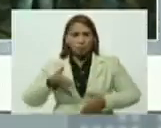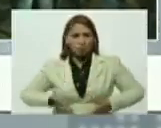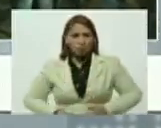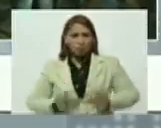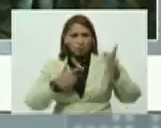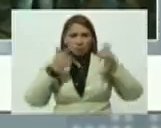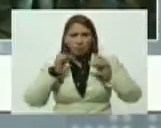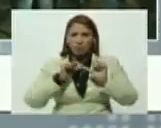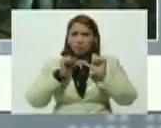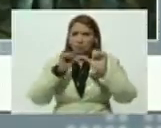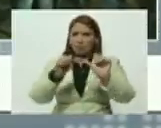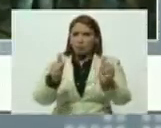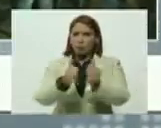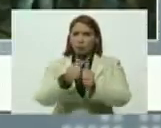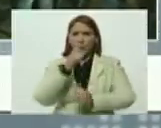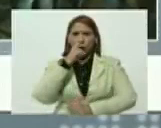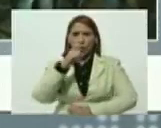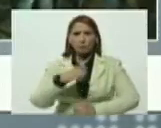Chávez, seguimos con Nicolás.